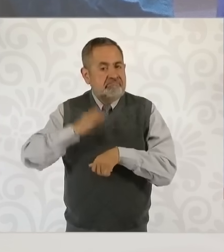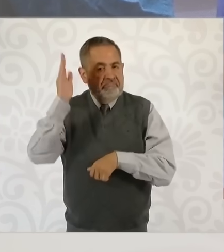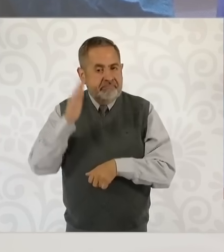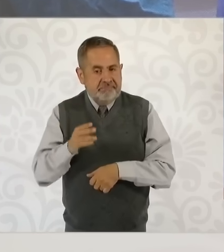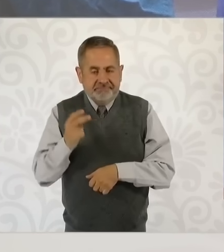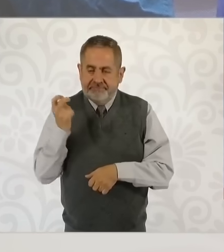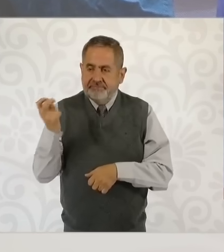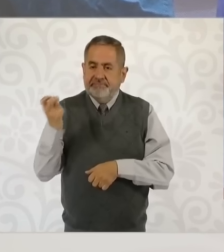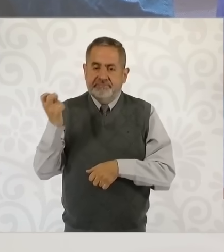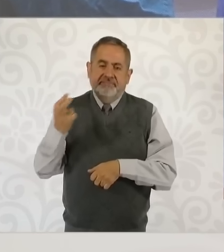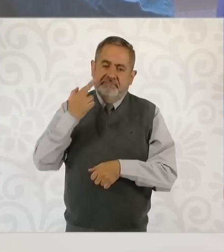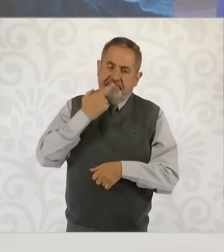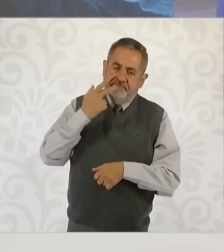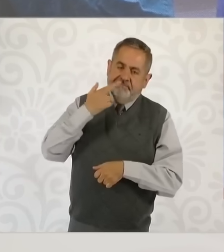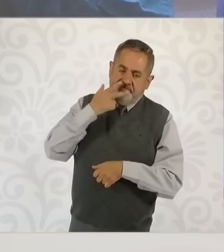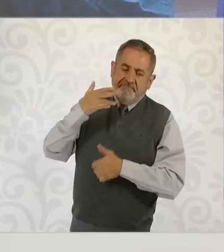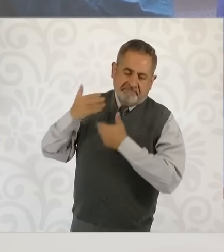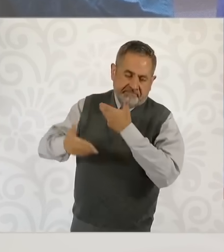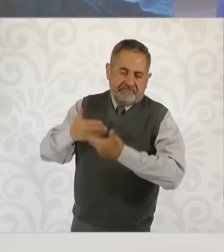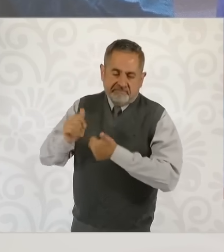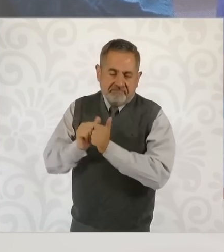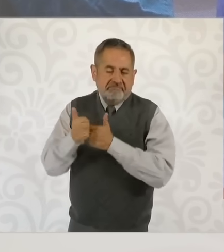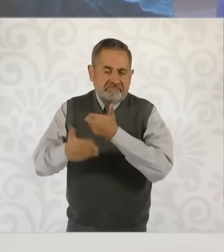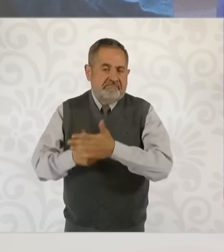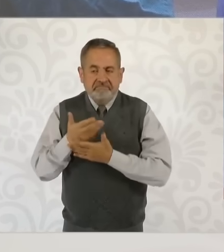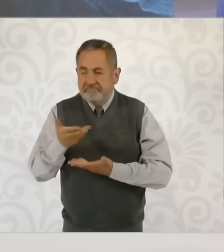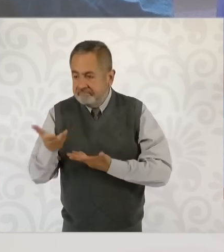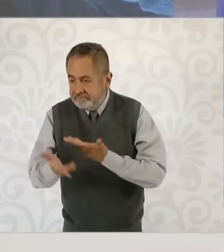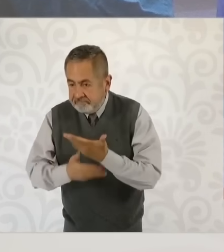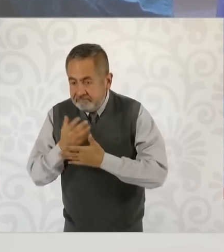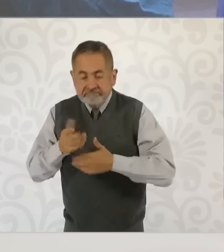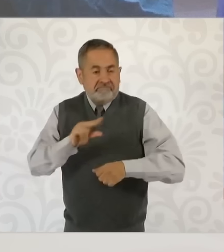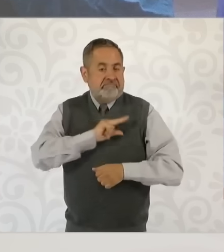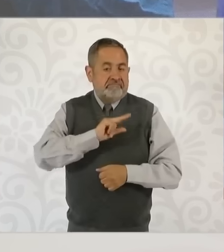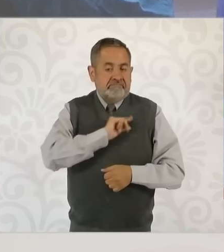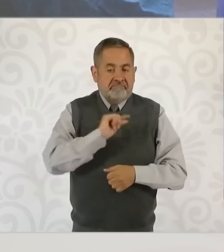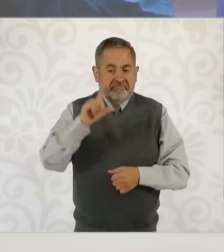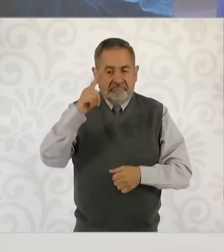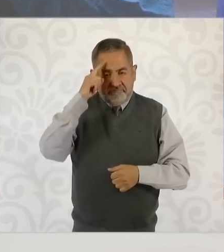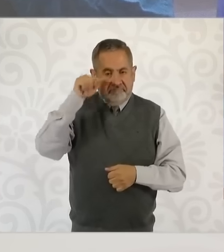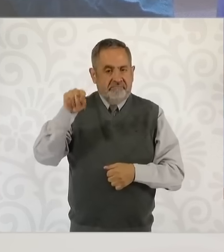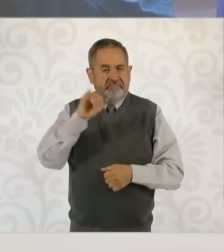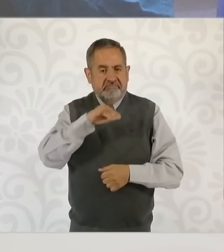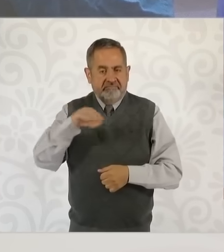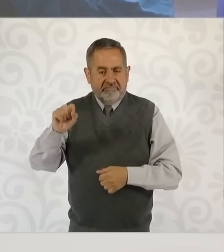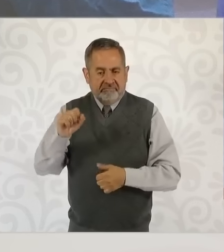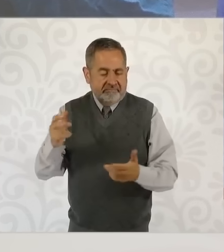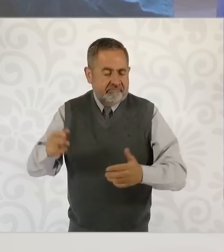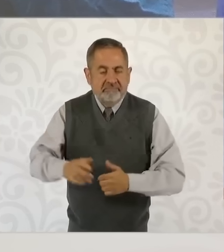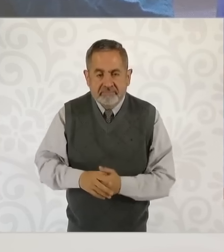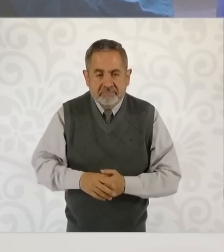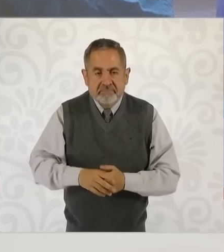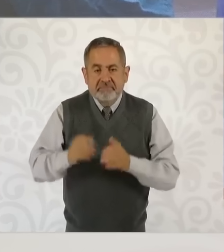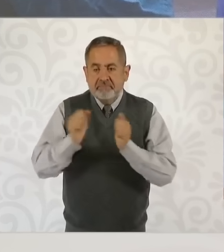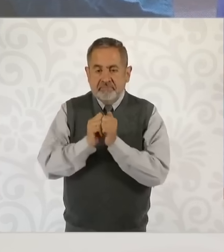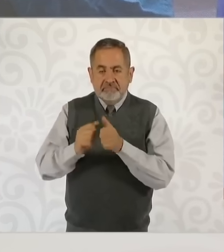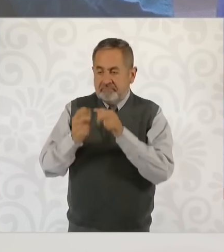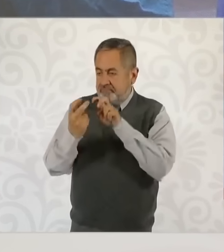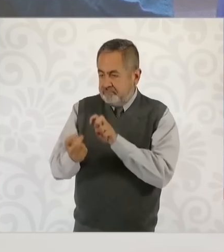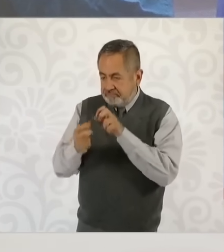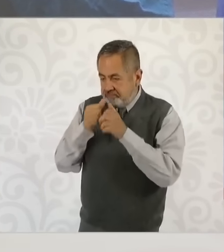pues mejorar muchísimo el servicio de especialidad del Instituto Mexicano del Seguro Social, tanto